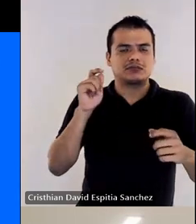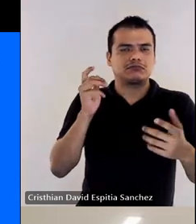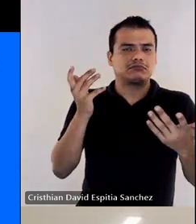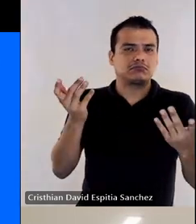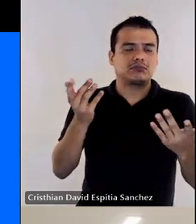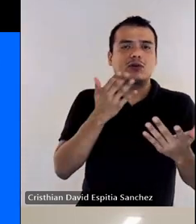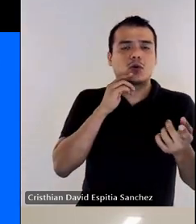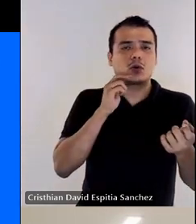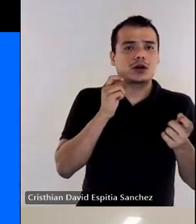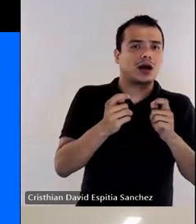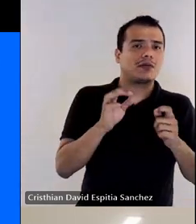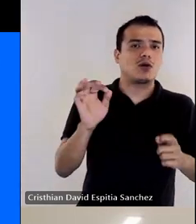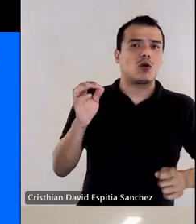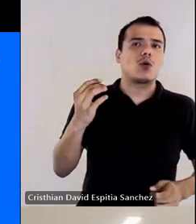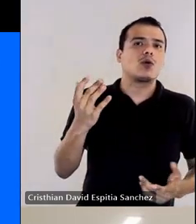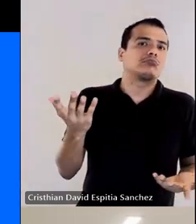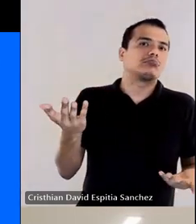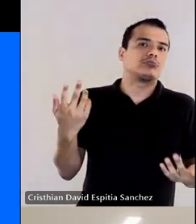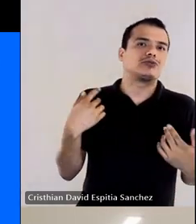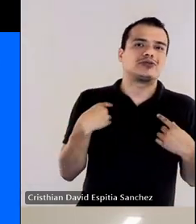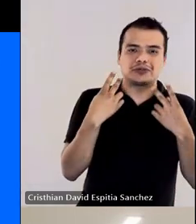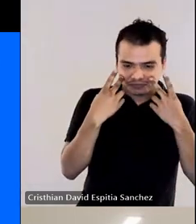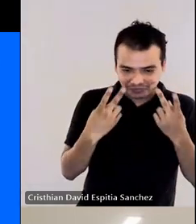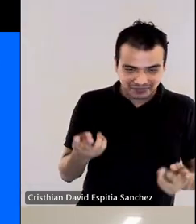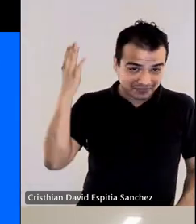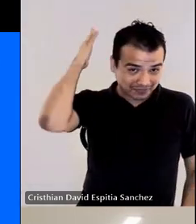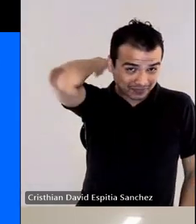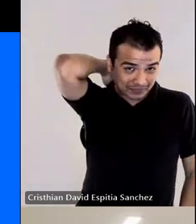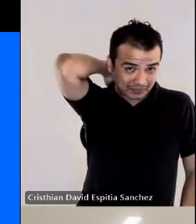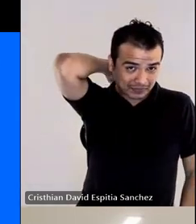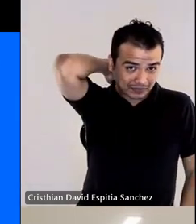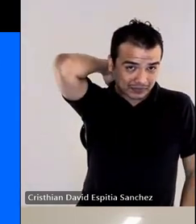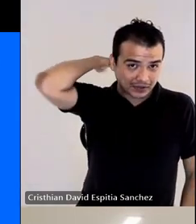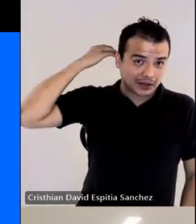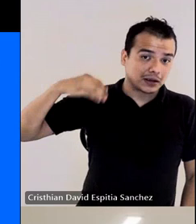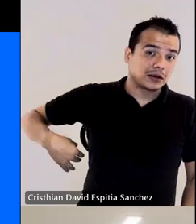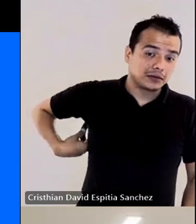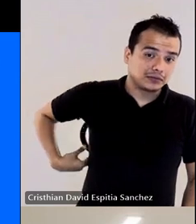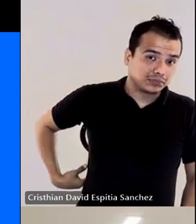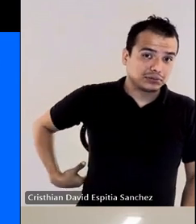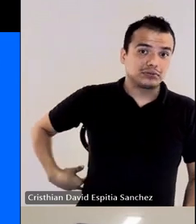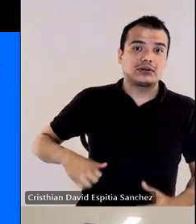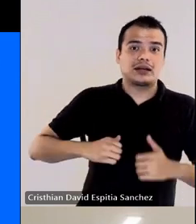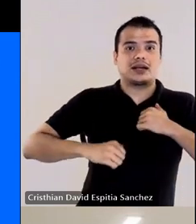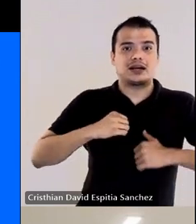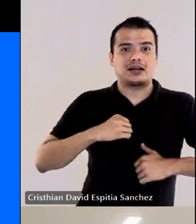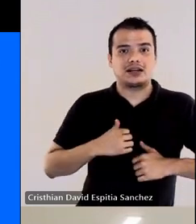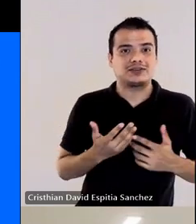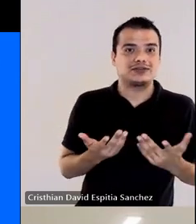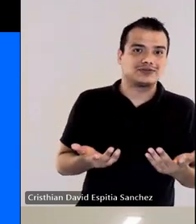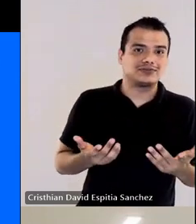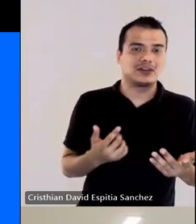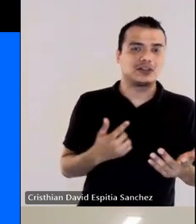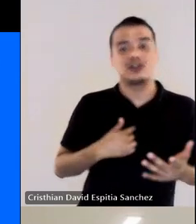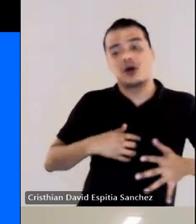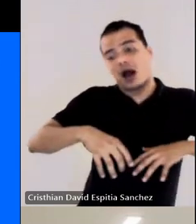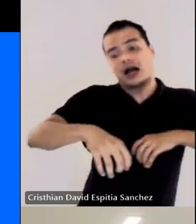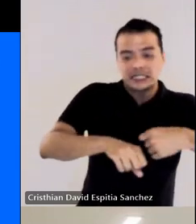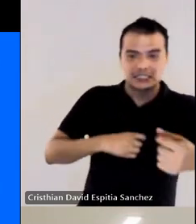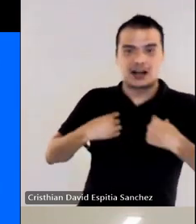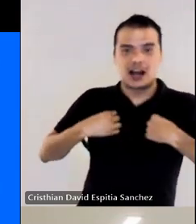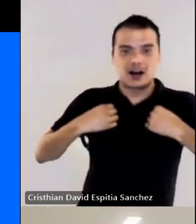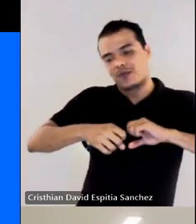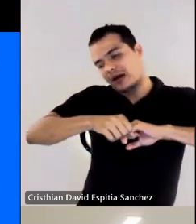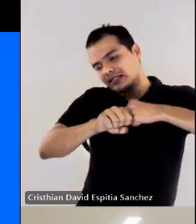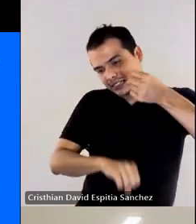tanto se requiere que el paciente pues sea retirado un poco sus prendas de vestir no tanto llegar al desnudo completo, pero